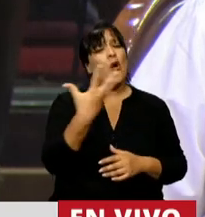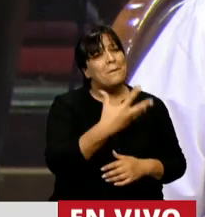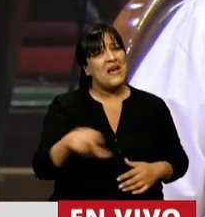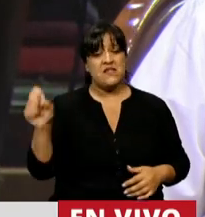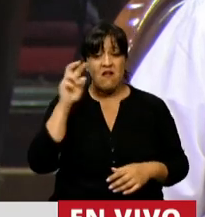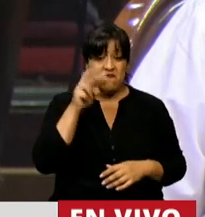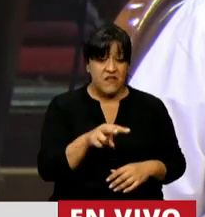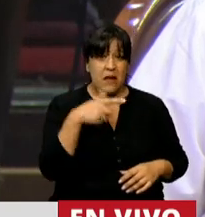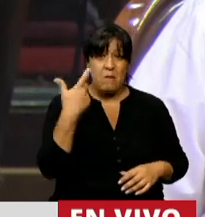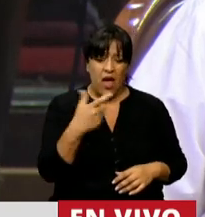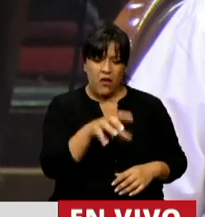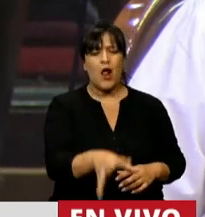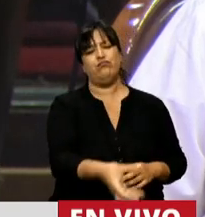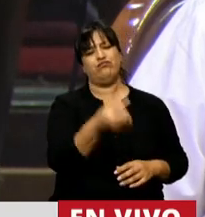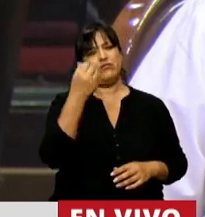piedra